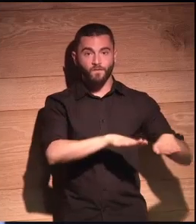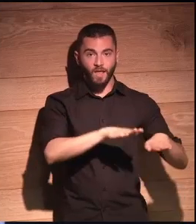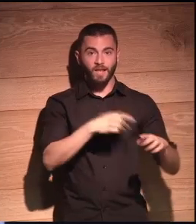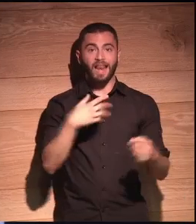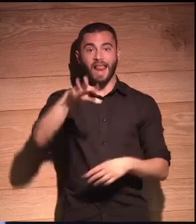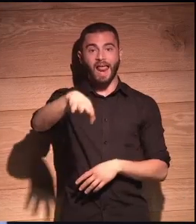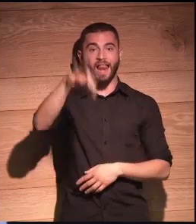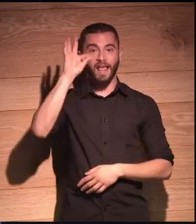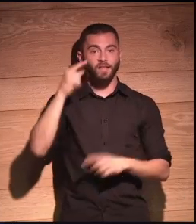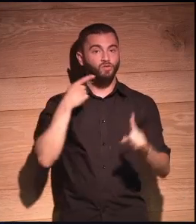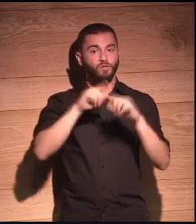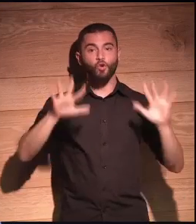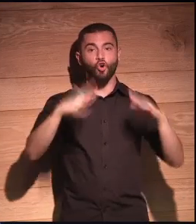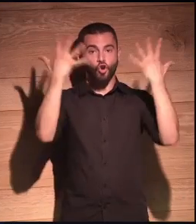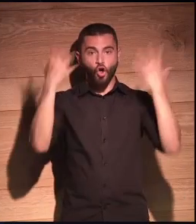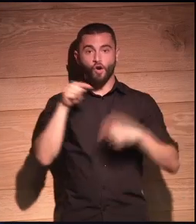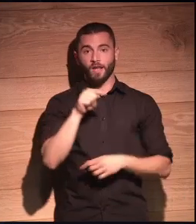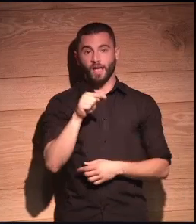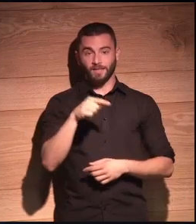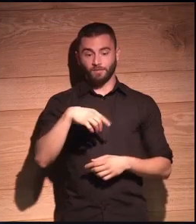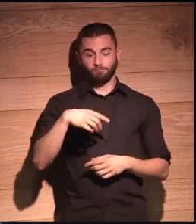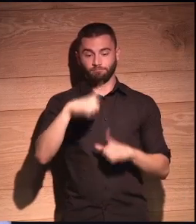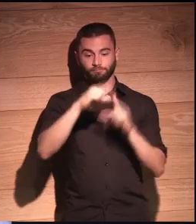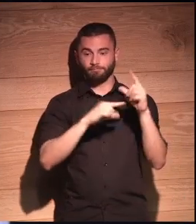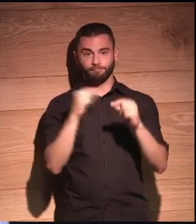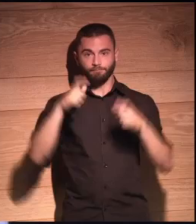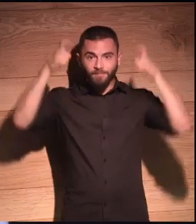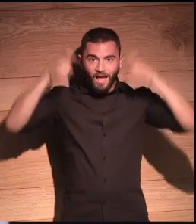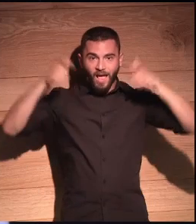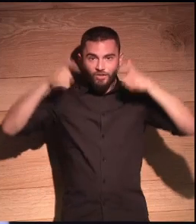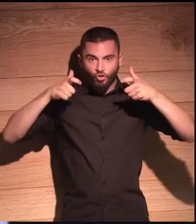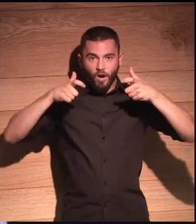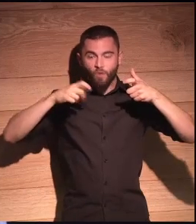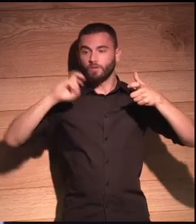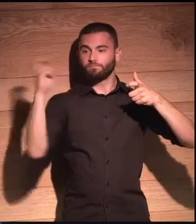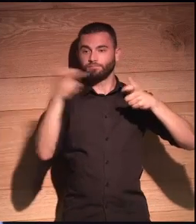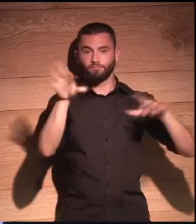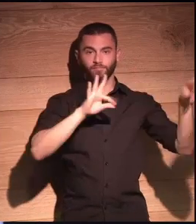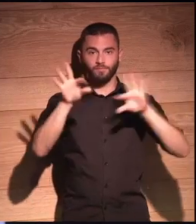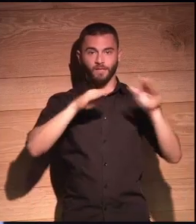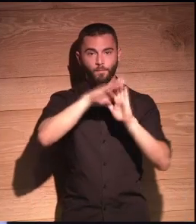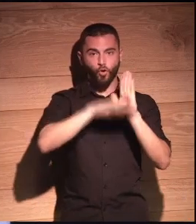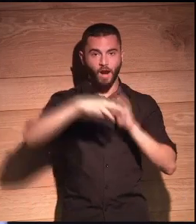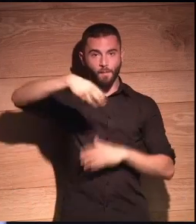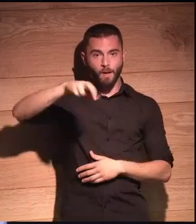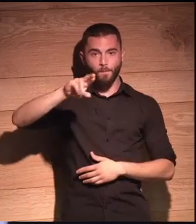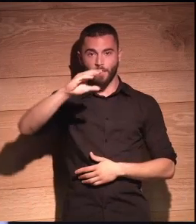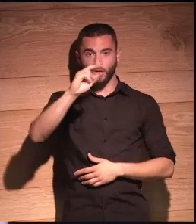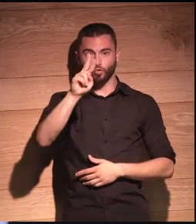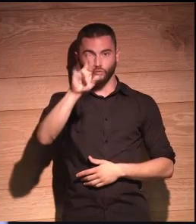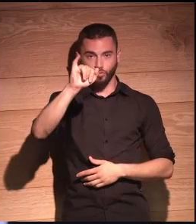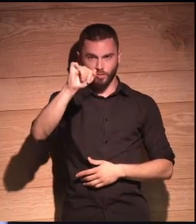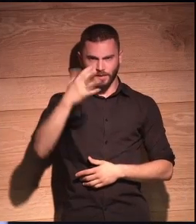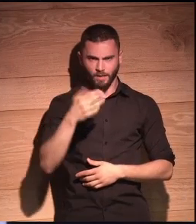Gloria. Básicamente es la selección de los astronautas y las pruebas en el programa Mercury, y en general es todo bastante